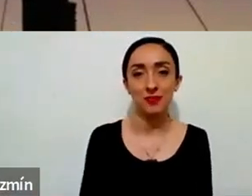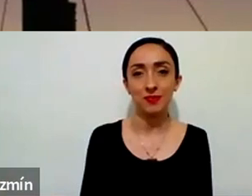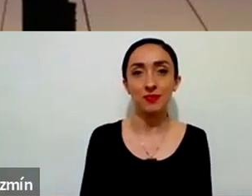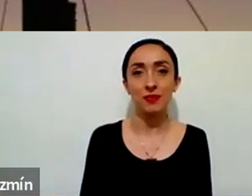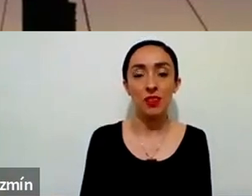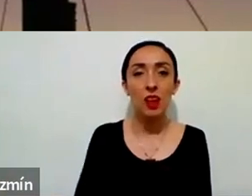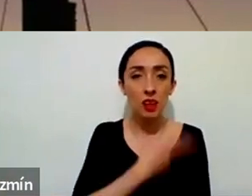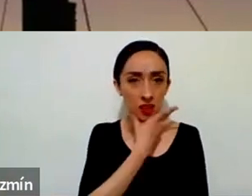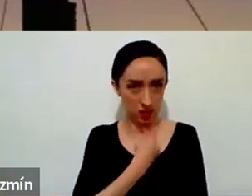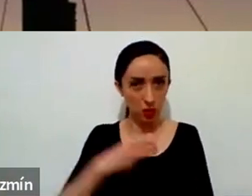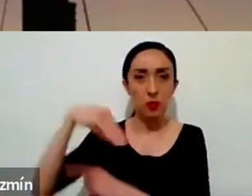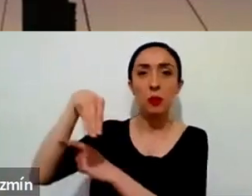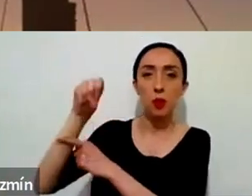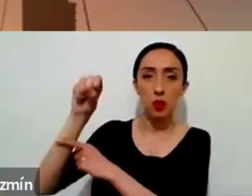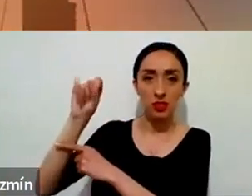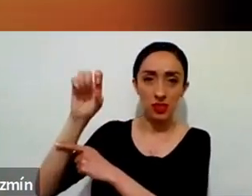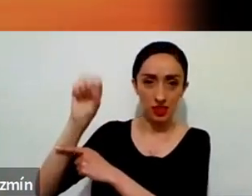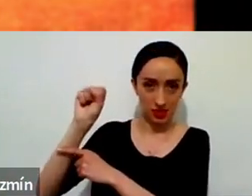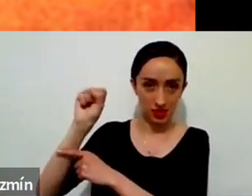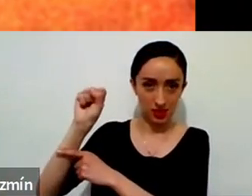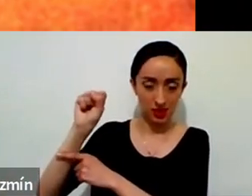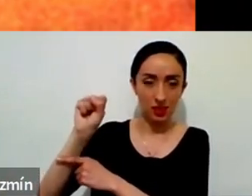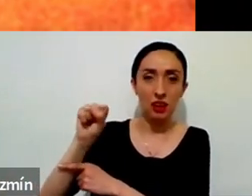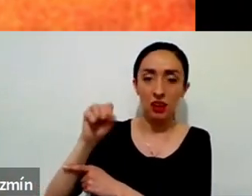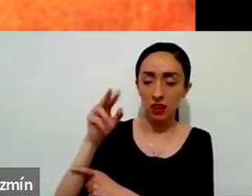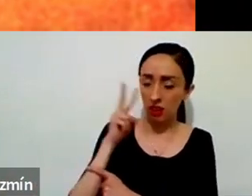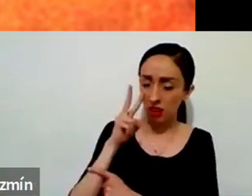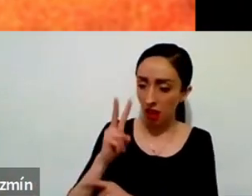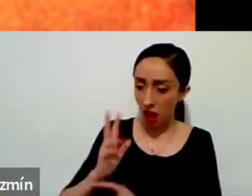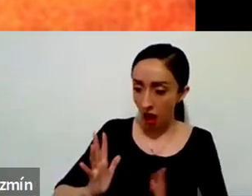la zarza ardía sin